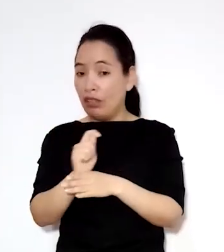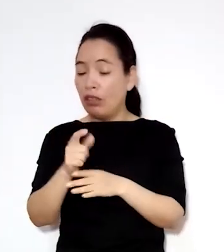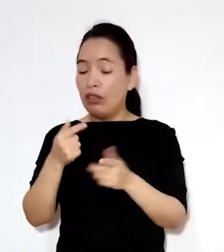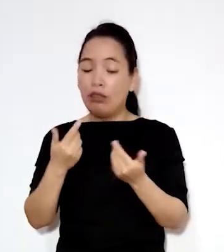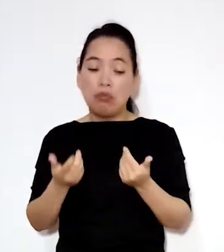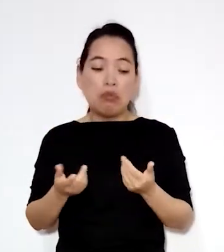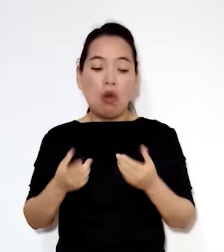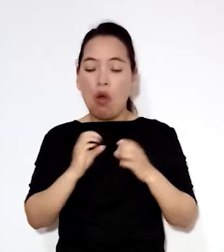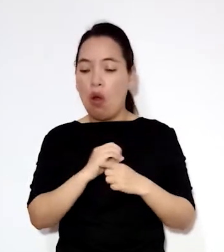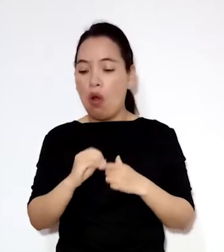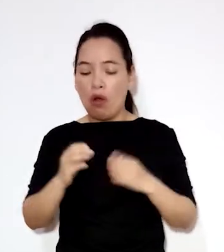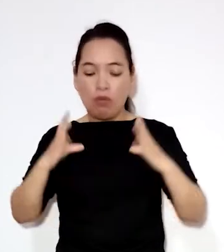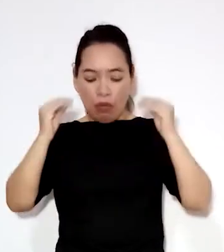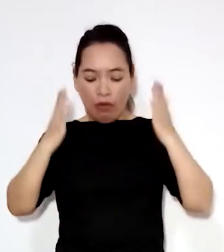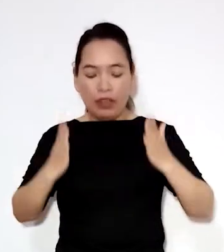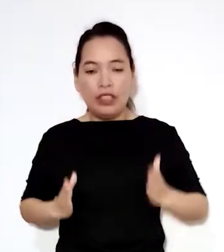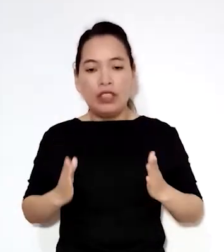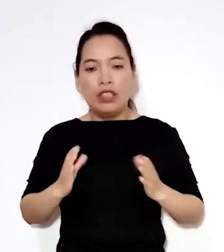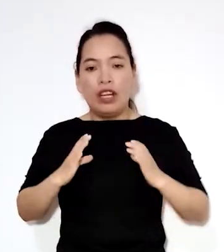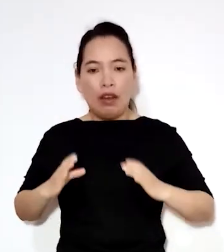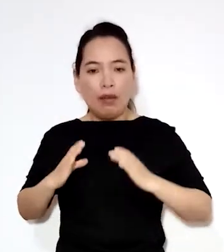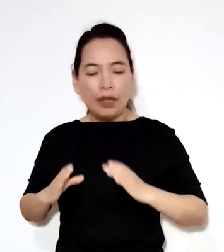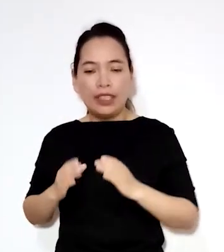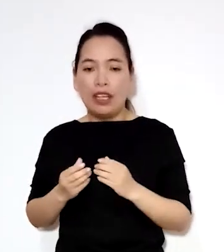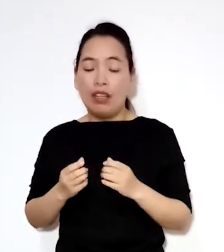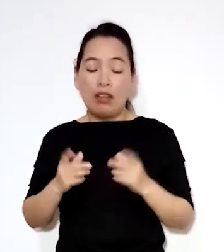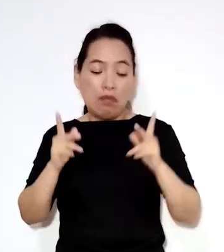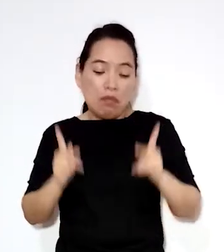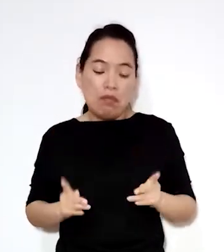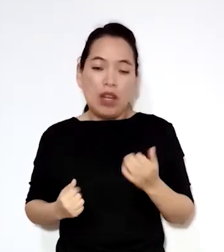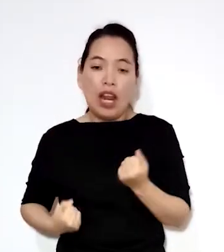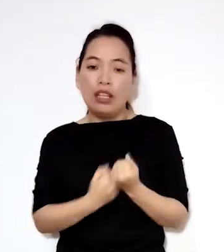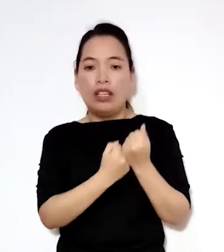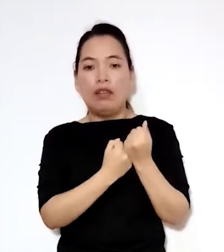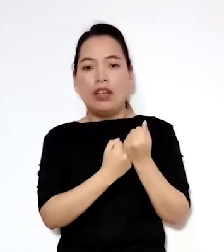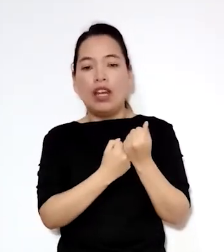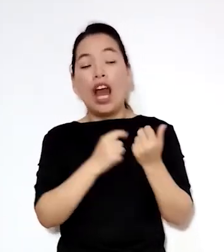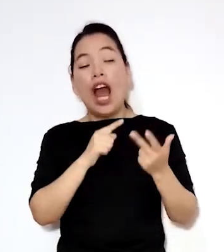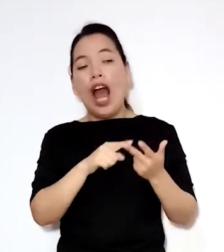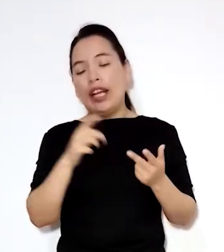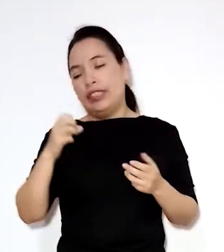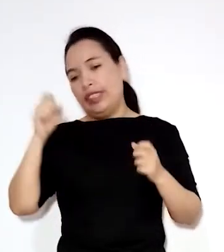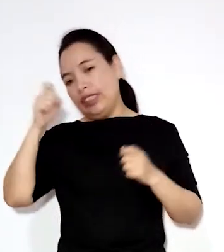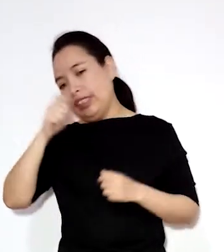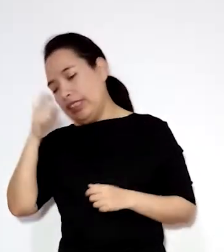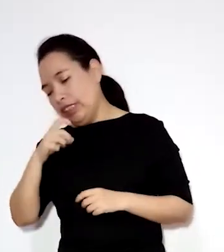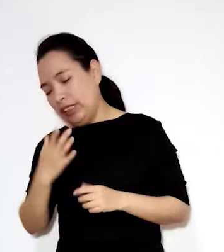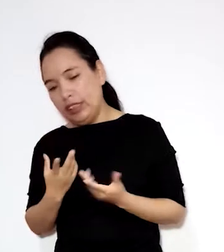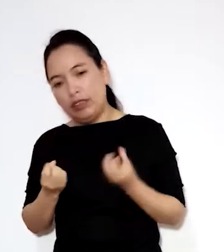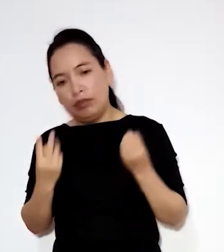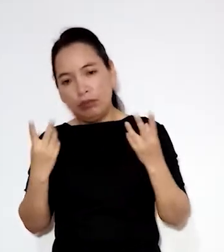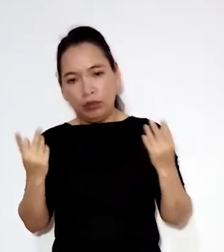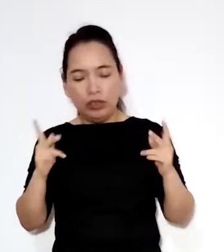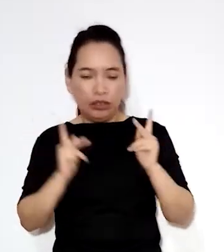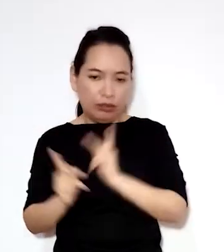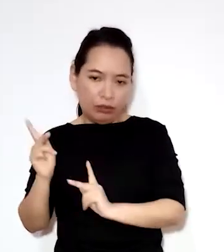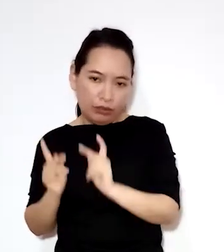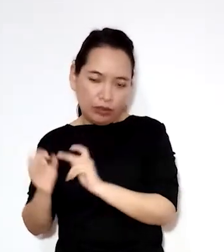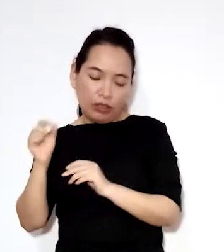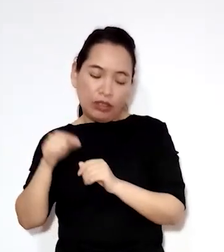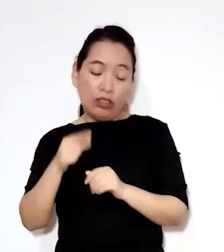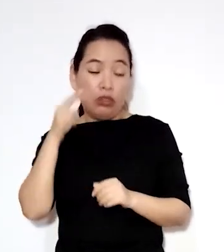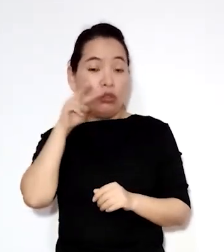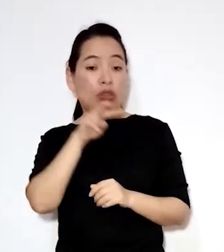apoyo pedagógicos o tecnológicos, también recursos humanos, docentes, personal de apoyo. Es decir, están los